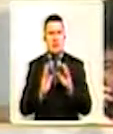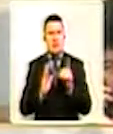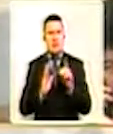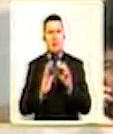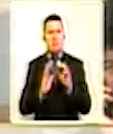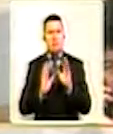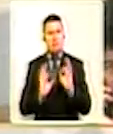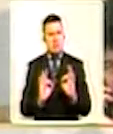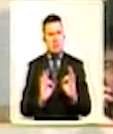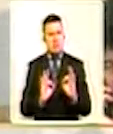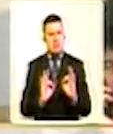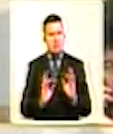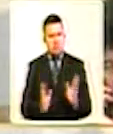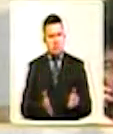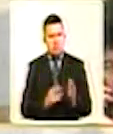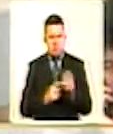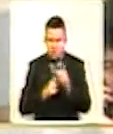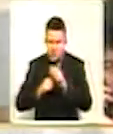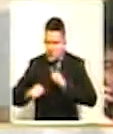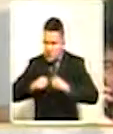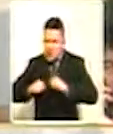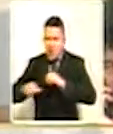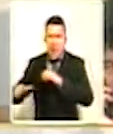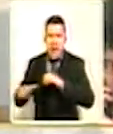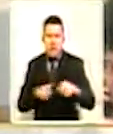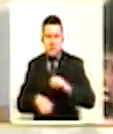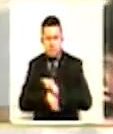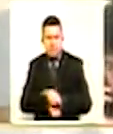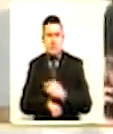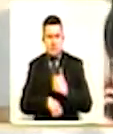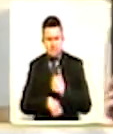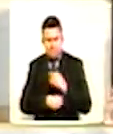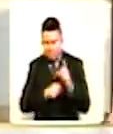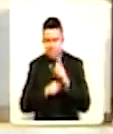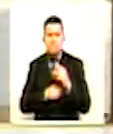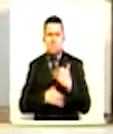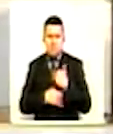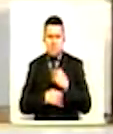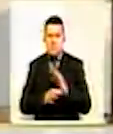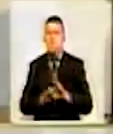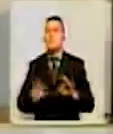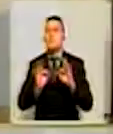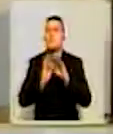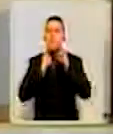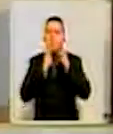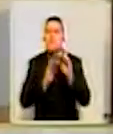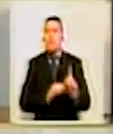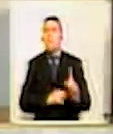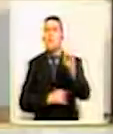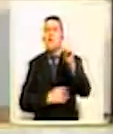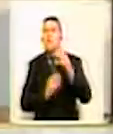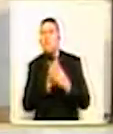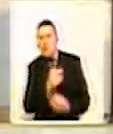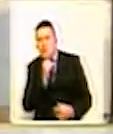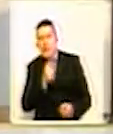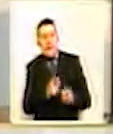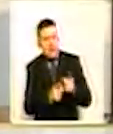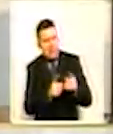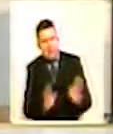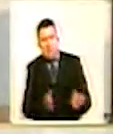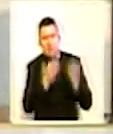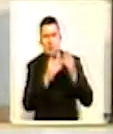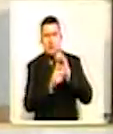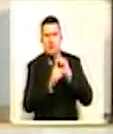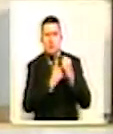no solo, sino las acciones de la Procuraduría en esta materia, siempre entregándole la prioridad a los más vulnerables de la